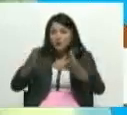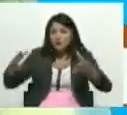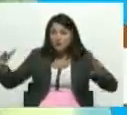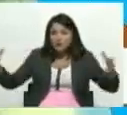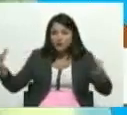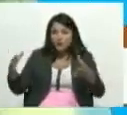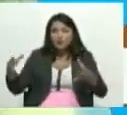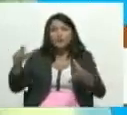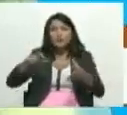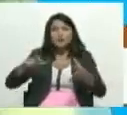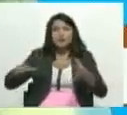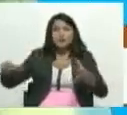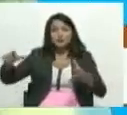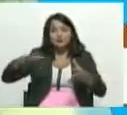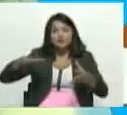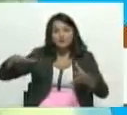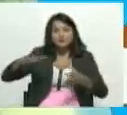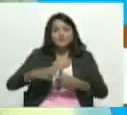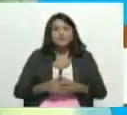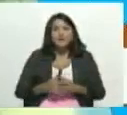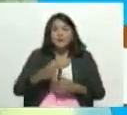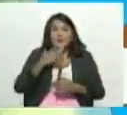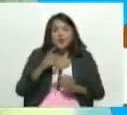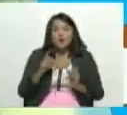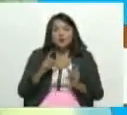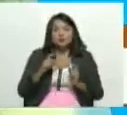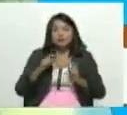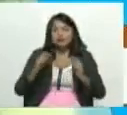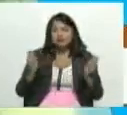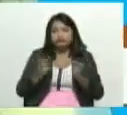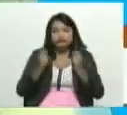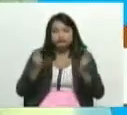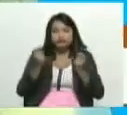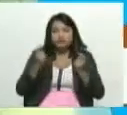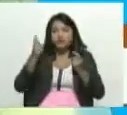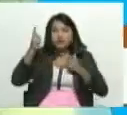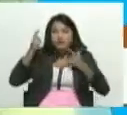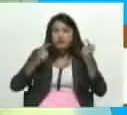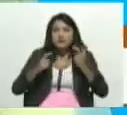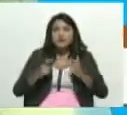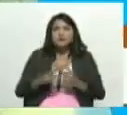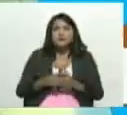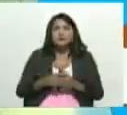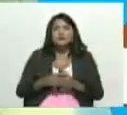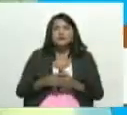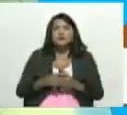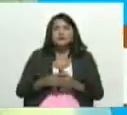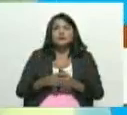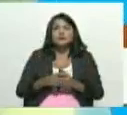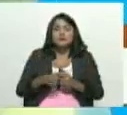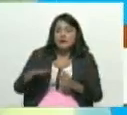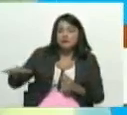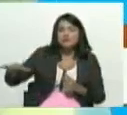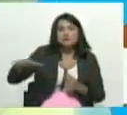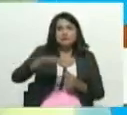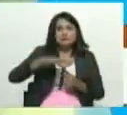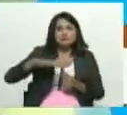que si vamos a hablar de comunicación chavista y vamos a a poner eso en el centro del debate en este mundo